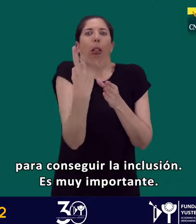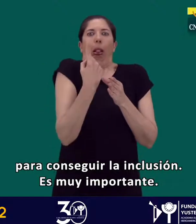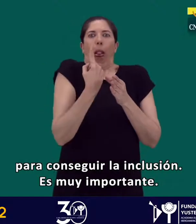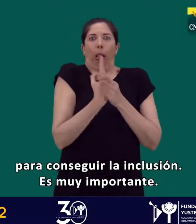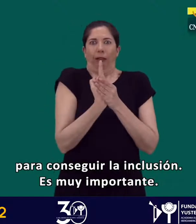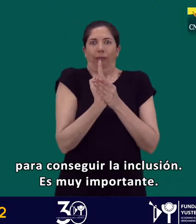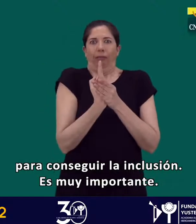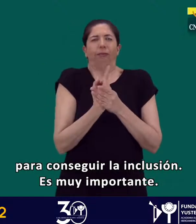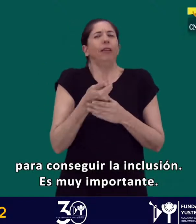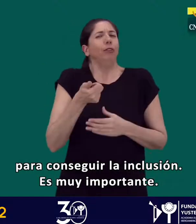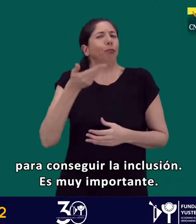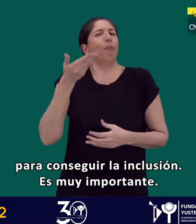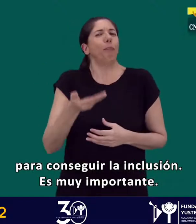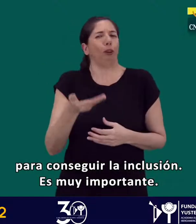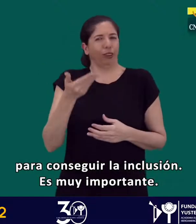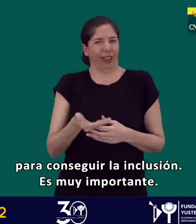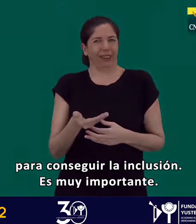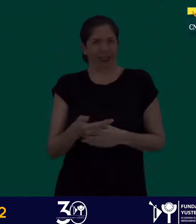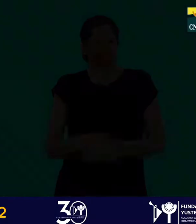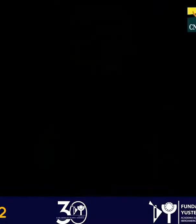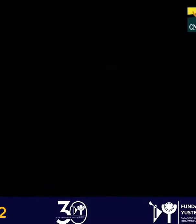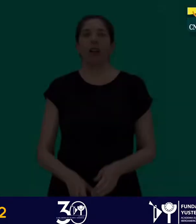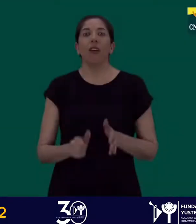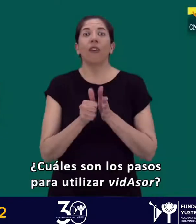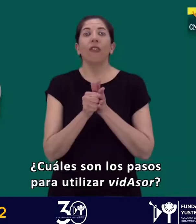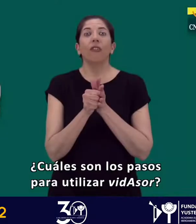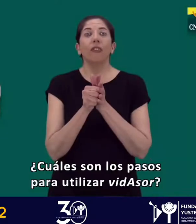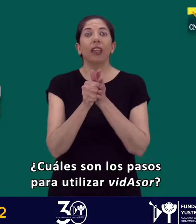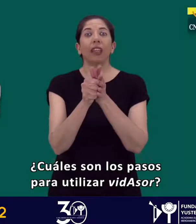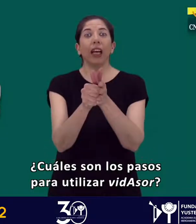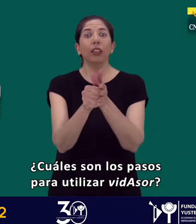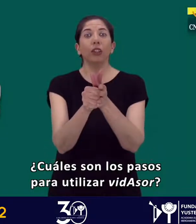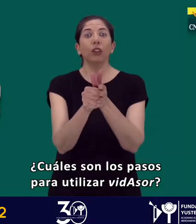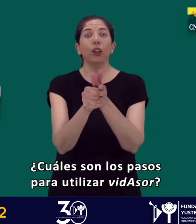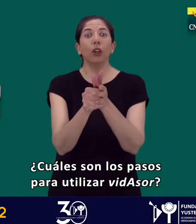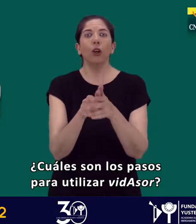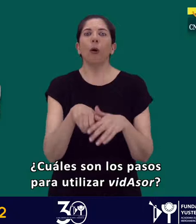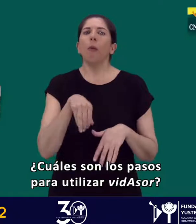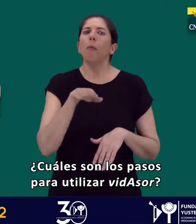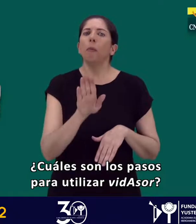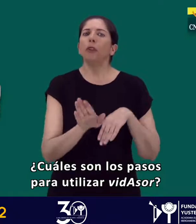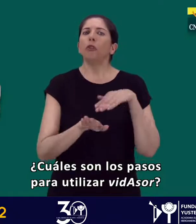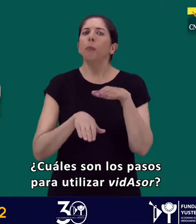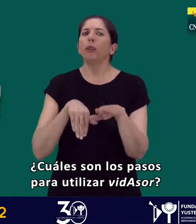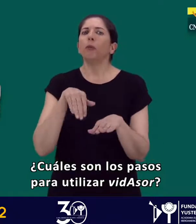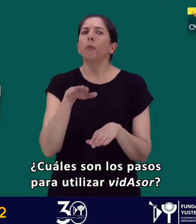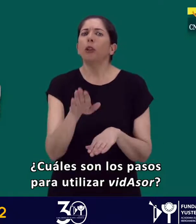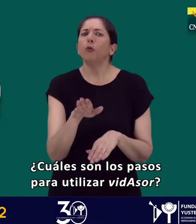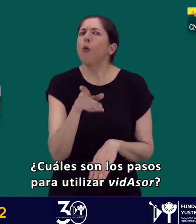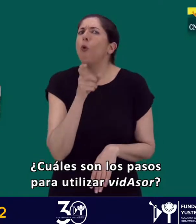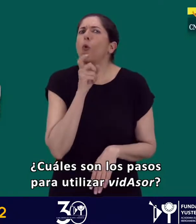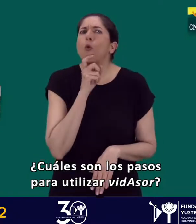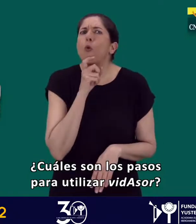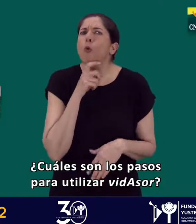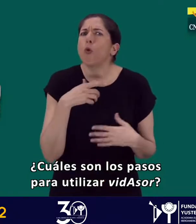conseguir la inclusión es muy importante Cuáles son los pasos para utilizar